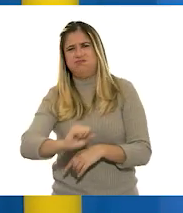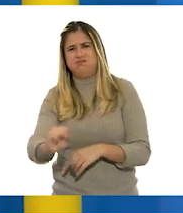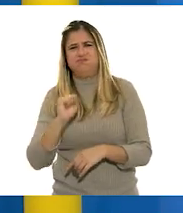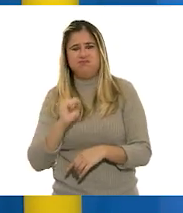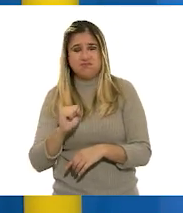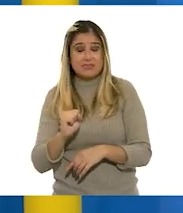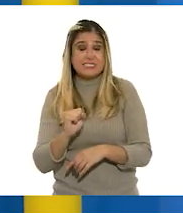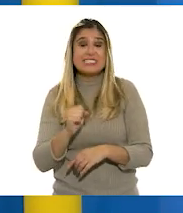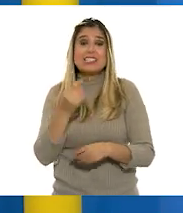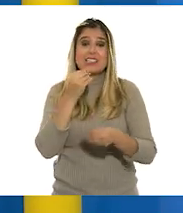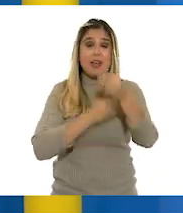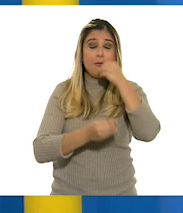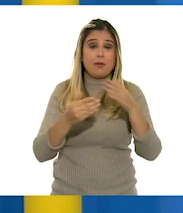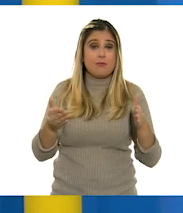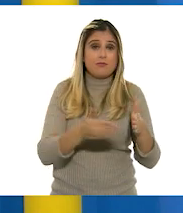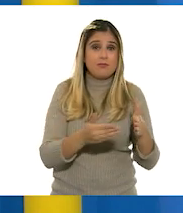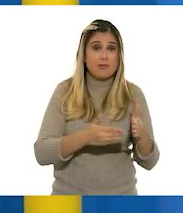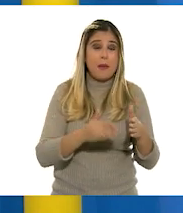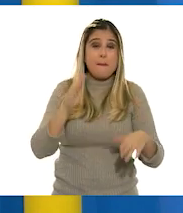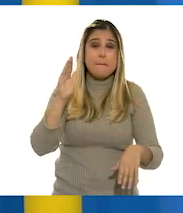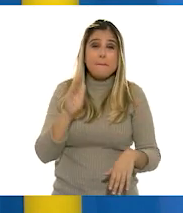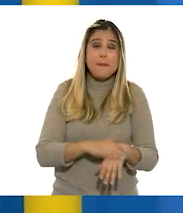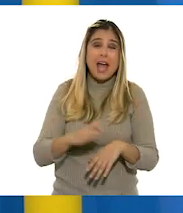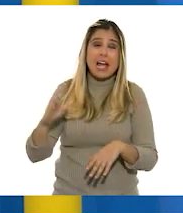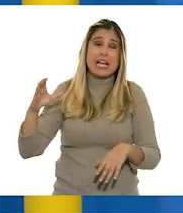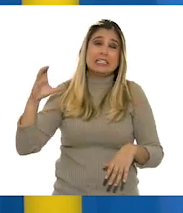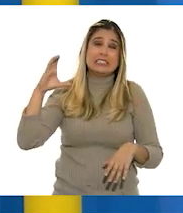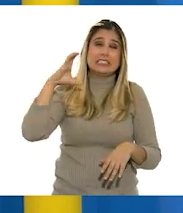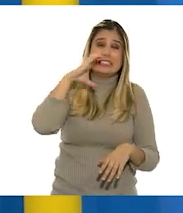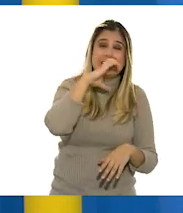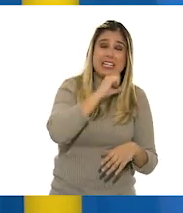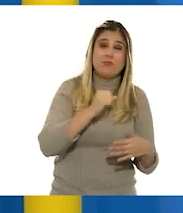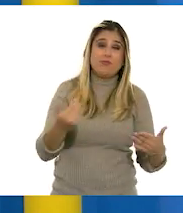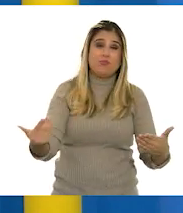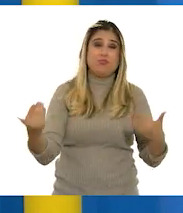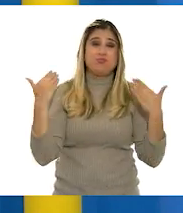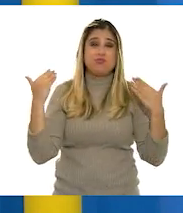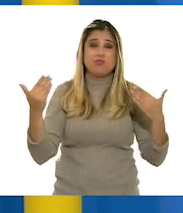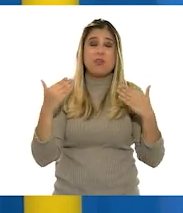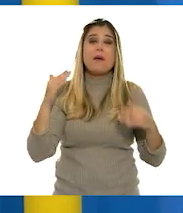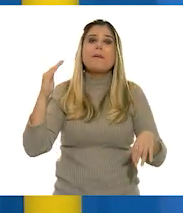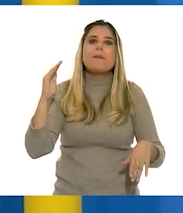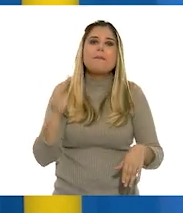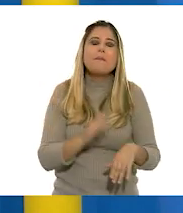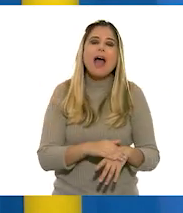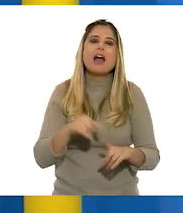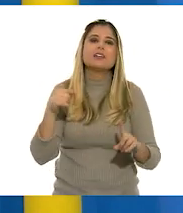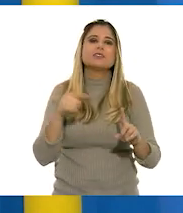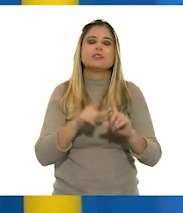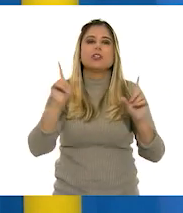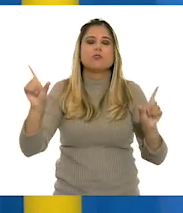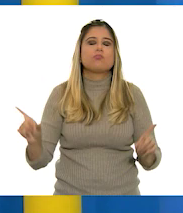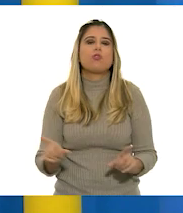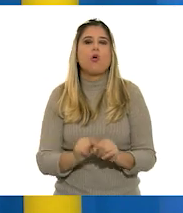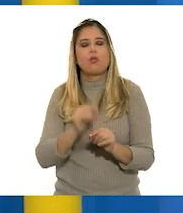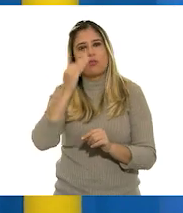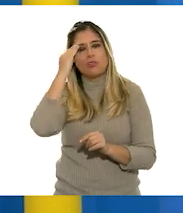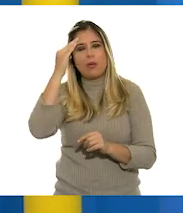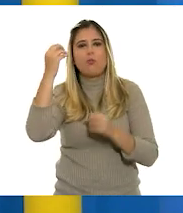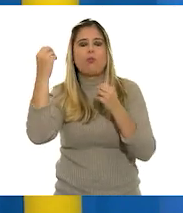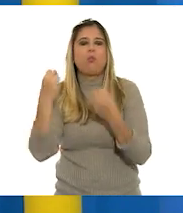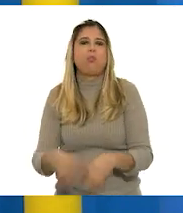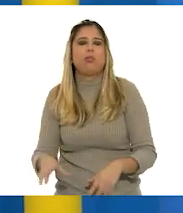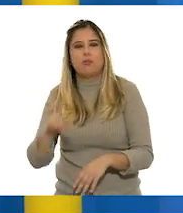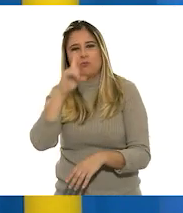de los alimentos, entre más altas sean las temperaturas a las que se expone, más corto será el tiempo de su cocción y cuanto